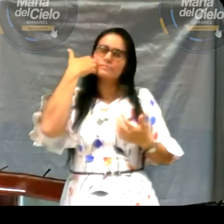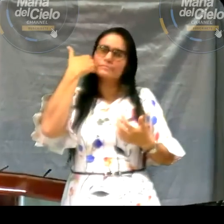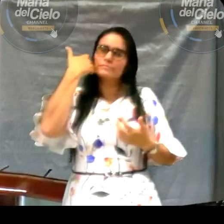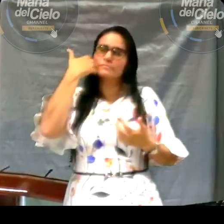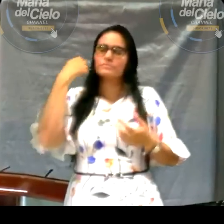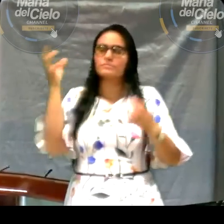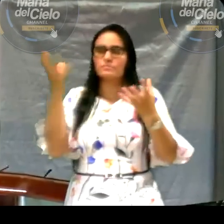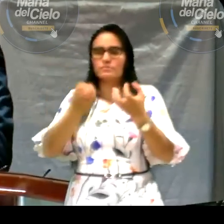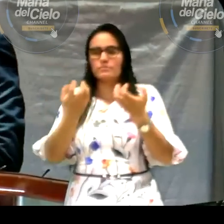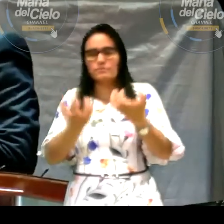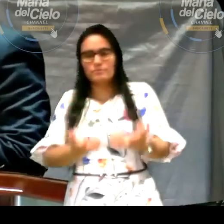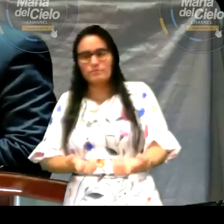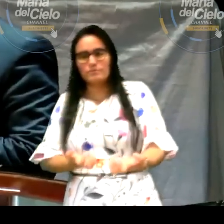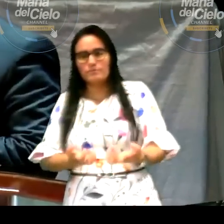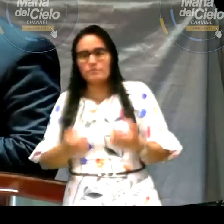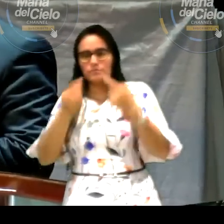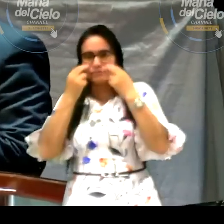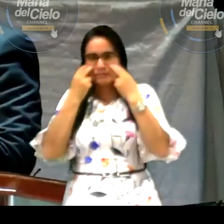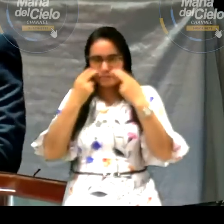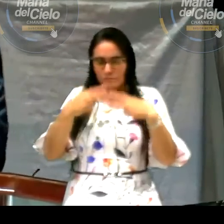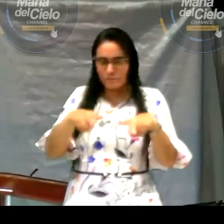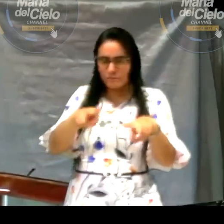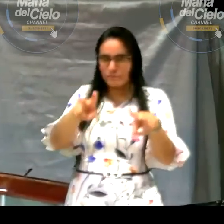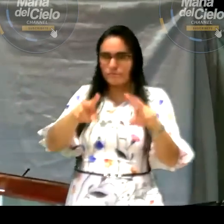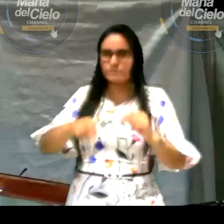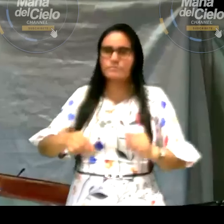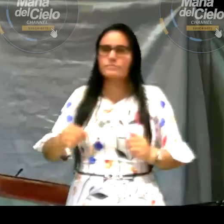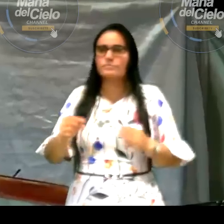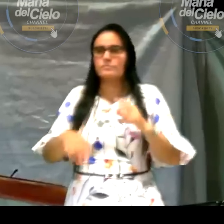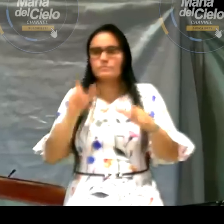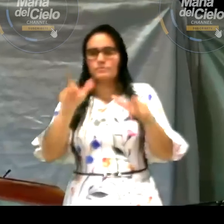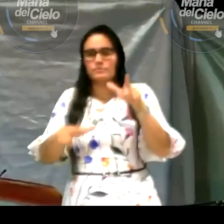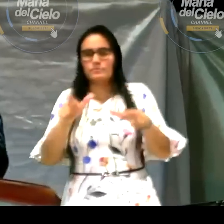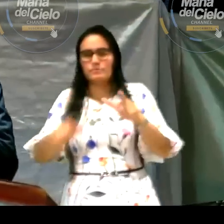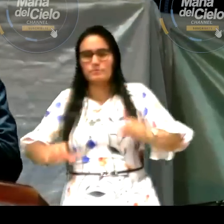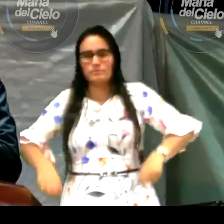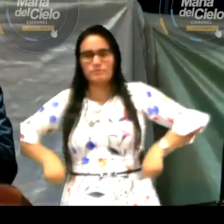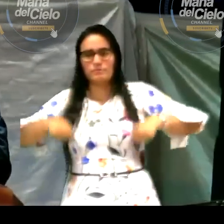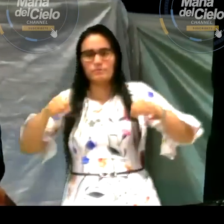del paralítico. Se dirigió solamente a él.